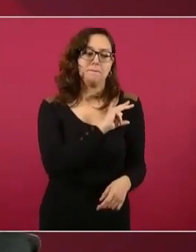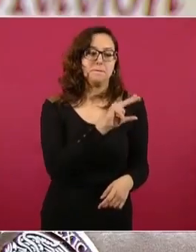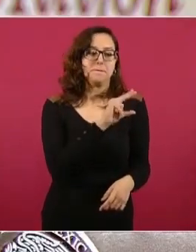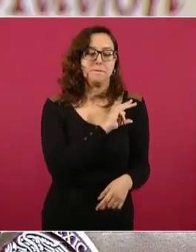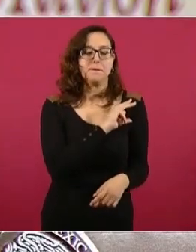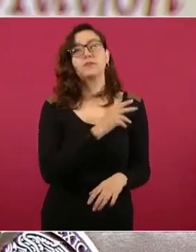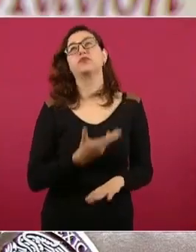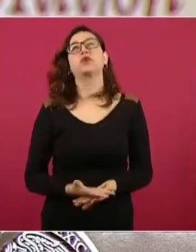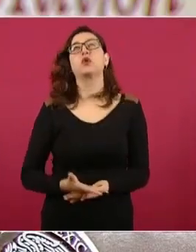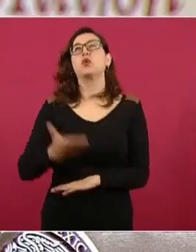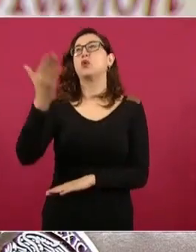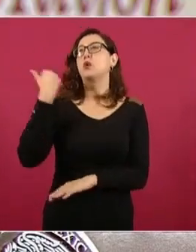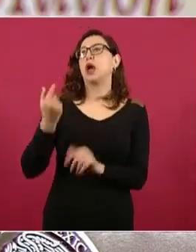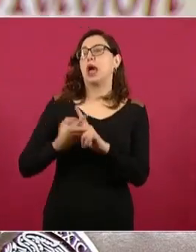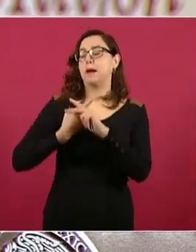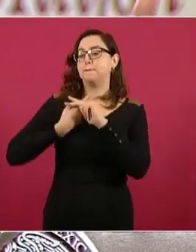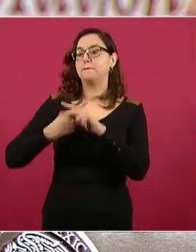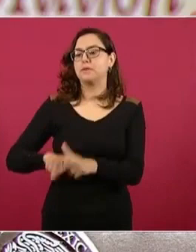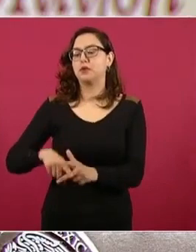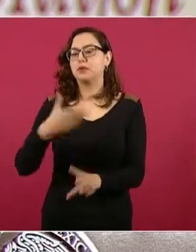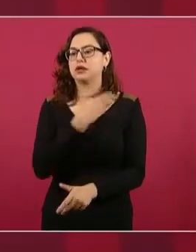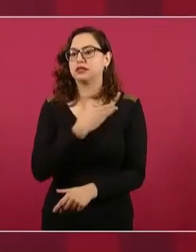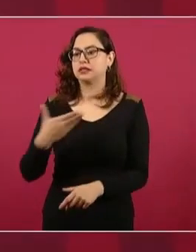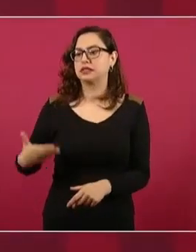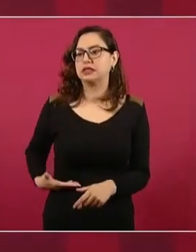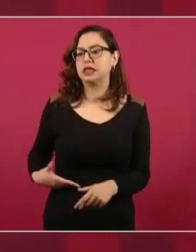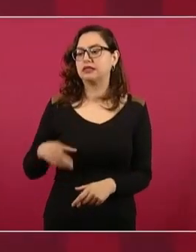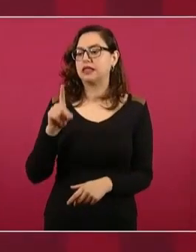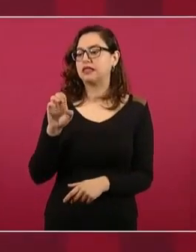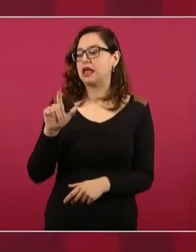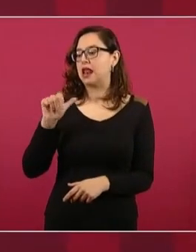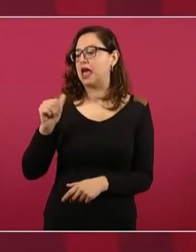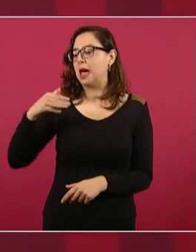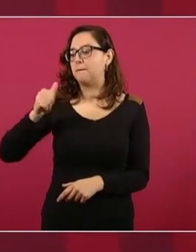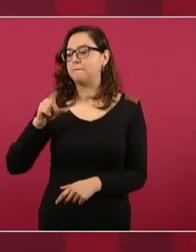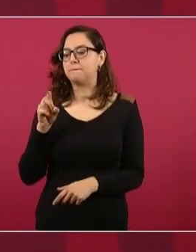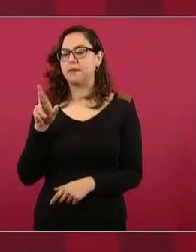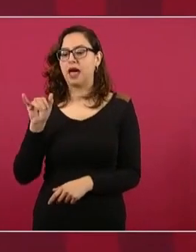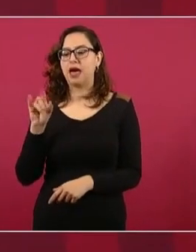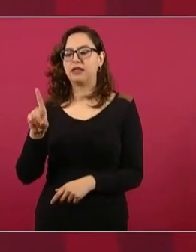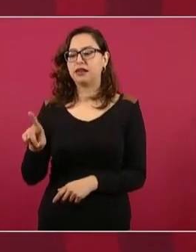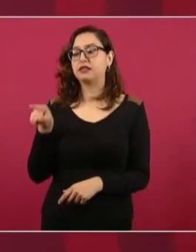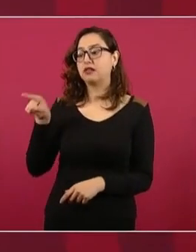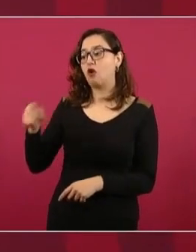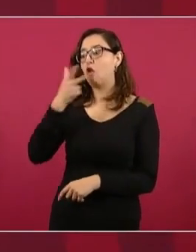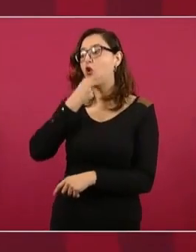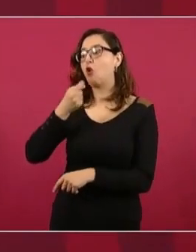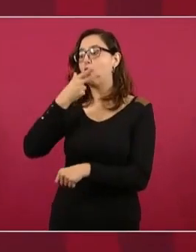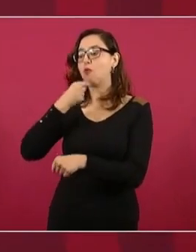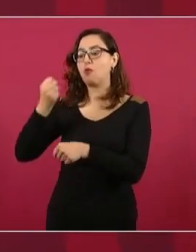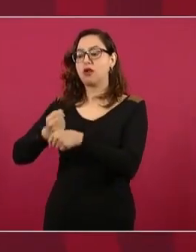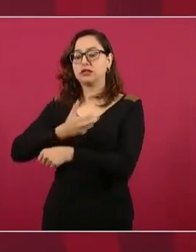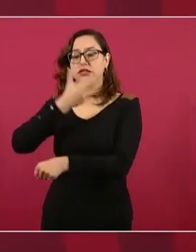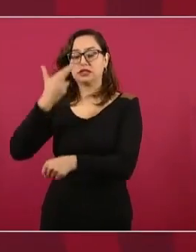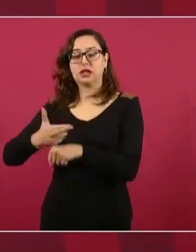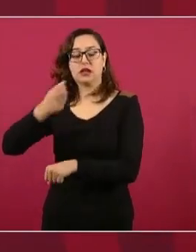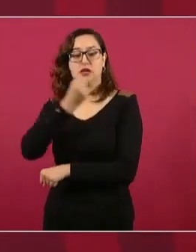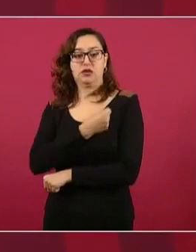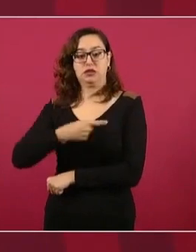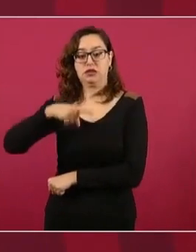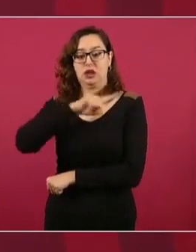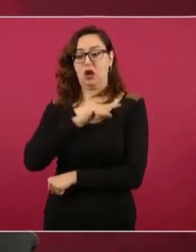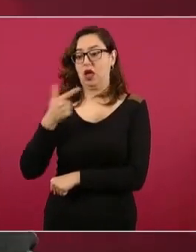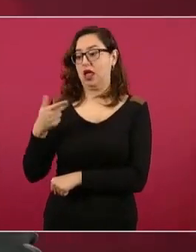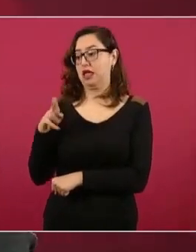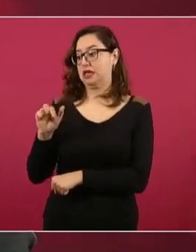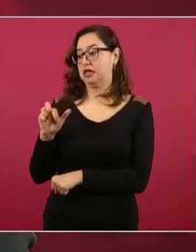era el doctor Guillermo Soberón Acevedo, que ha sido muy influyente en el mundo médico, exrector de la UNAM también,